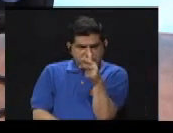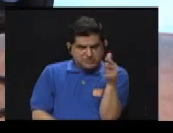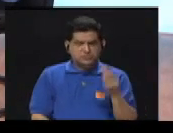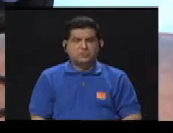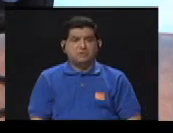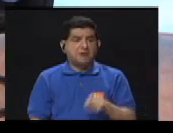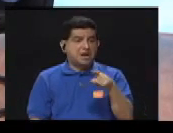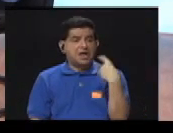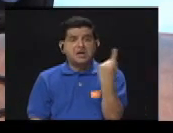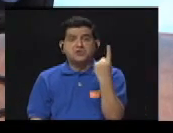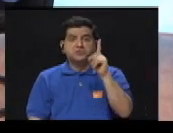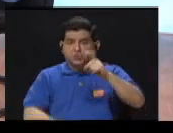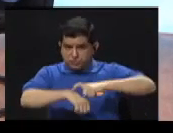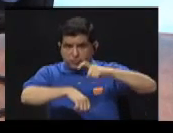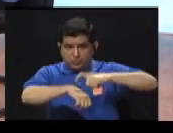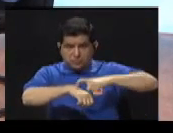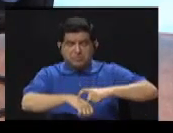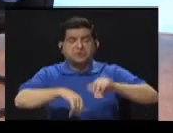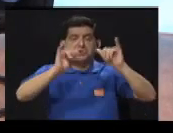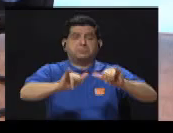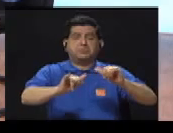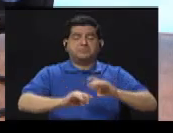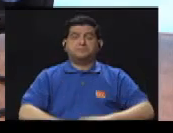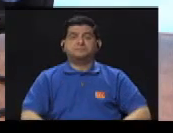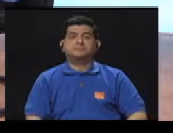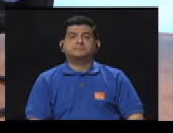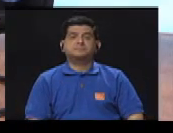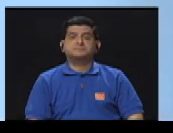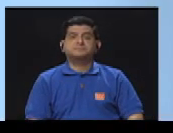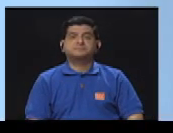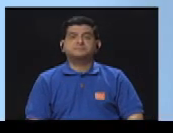unos que son ellos nada más ahí estando. Y